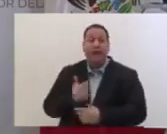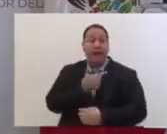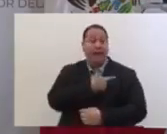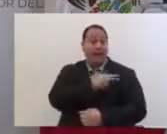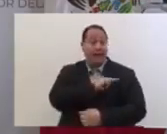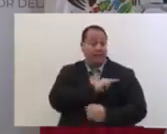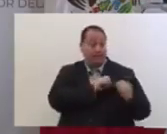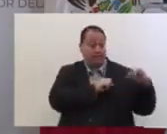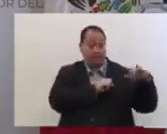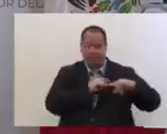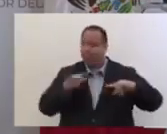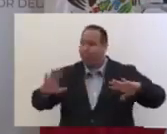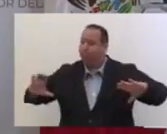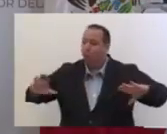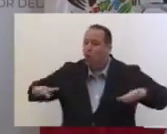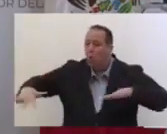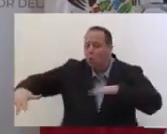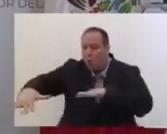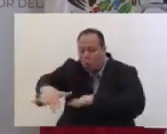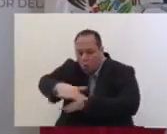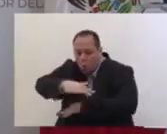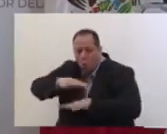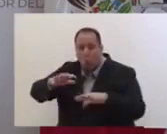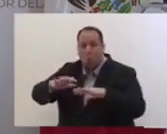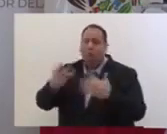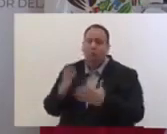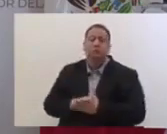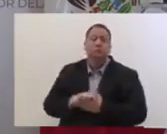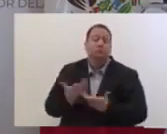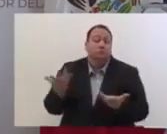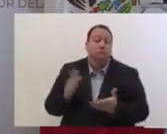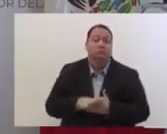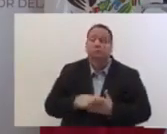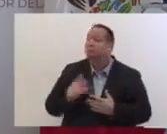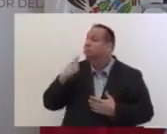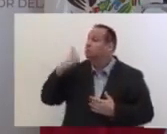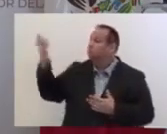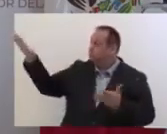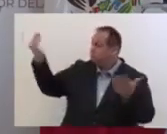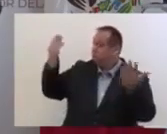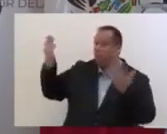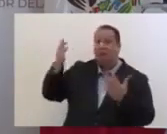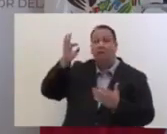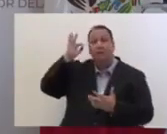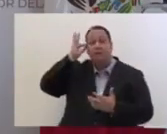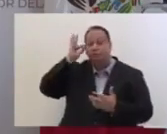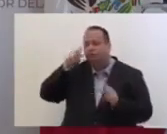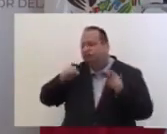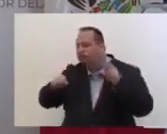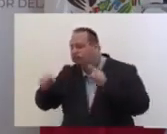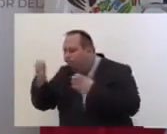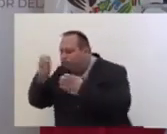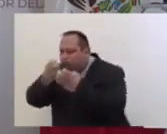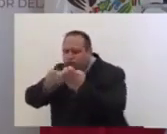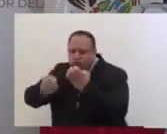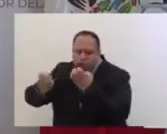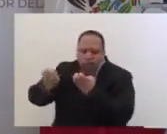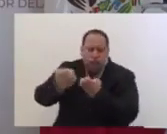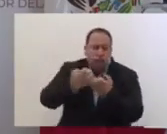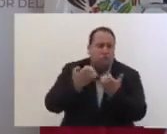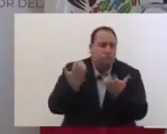Guardia Nacional resguardan la seguridad perimetral del lugar, se solicita la intervención de los servicios periciales y bueno, se